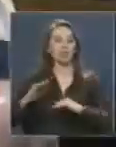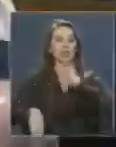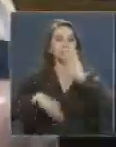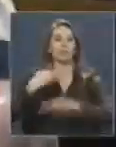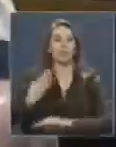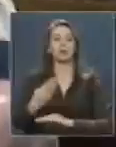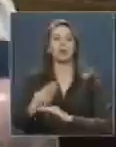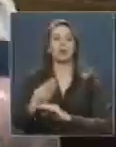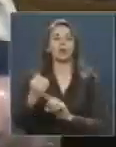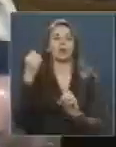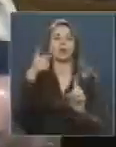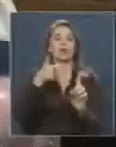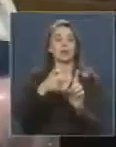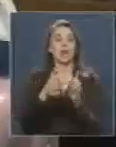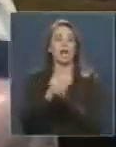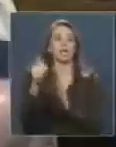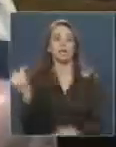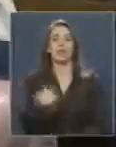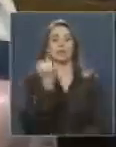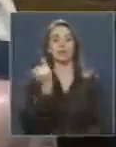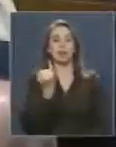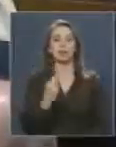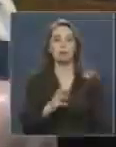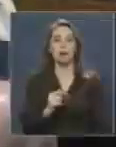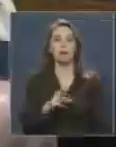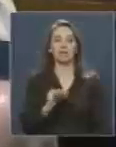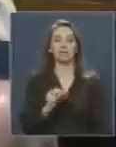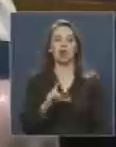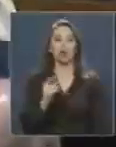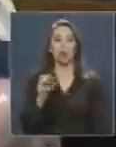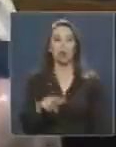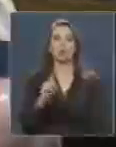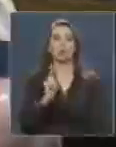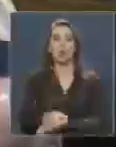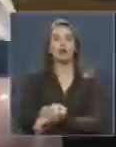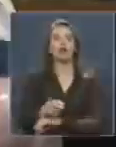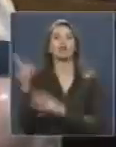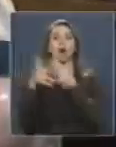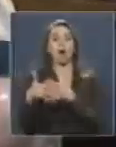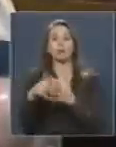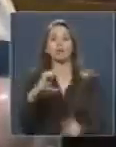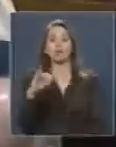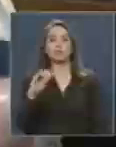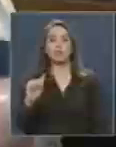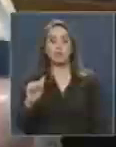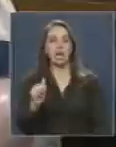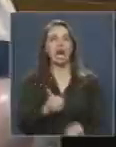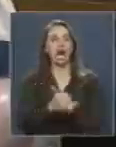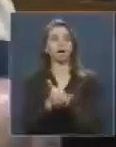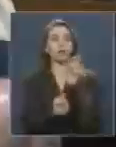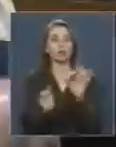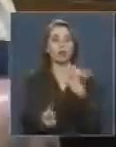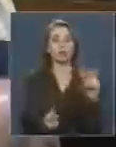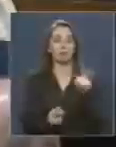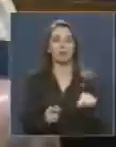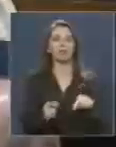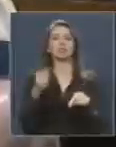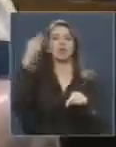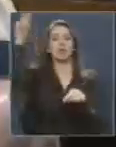del asesinato del líder independentista Patricio Lumumba, ordenado por la CIA, ayudando a los socialistas